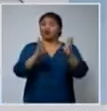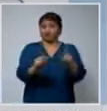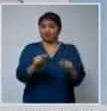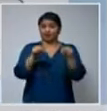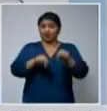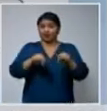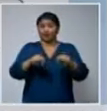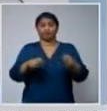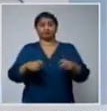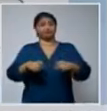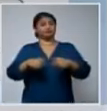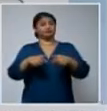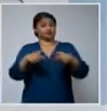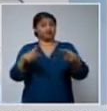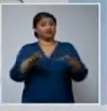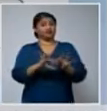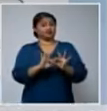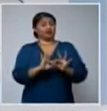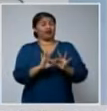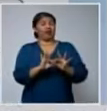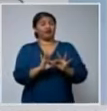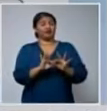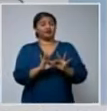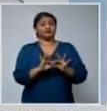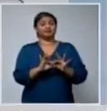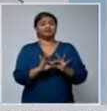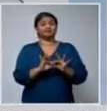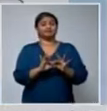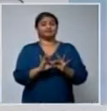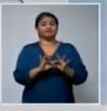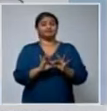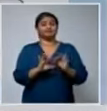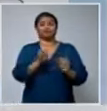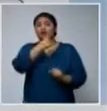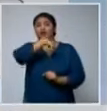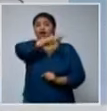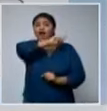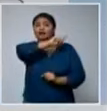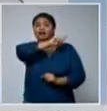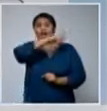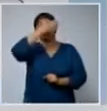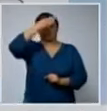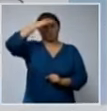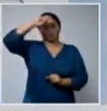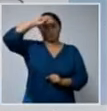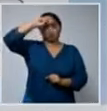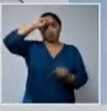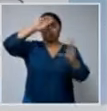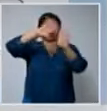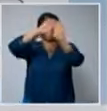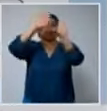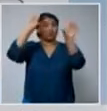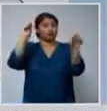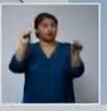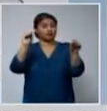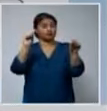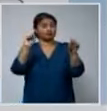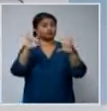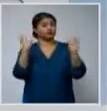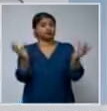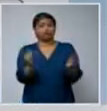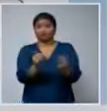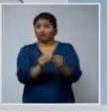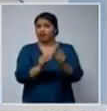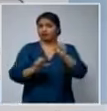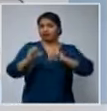elevada. Ya con este comportamiento, el país ha analizado, ha procesado en los laboratorios